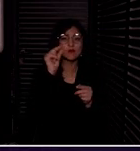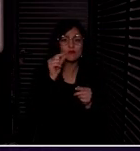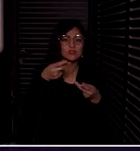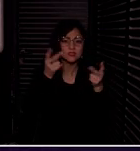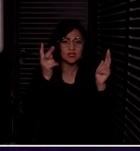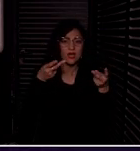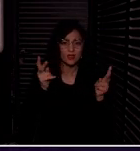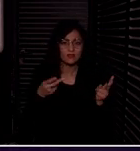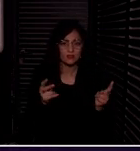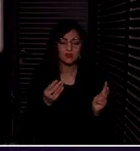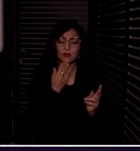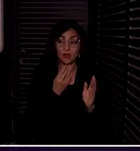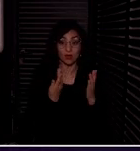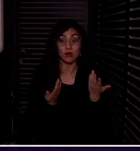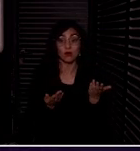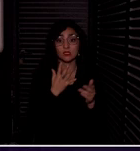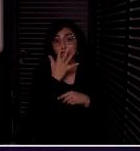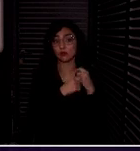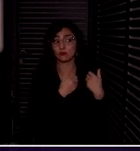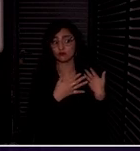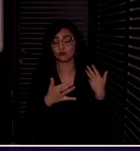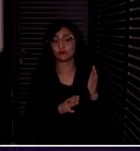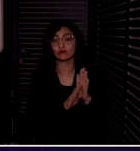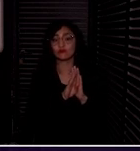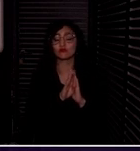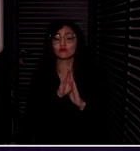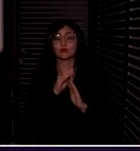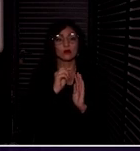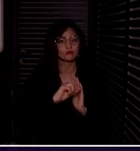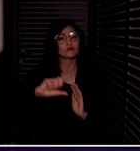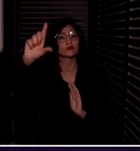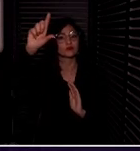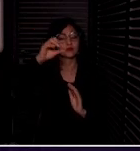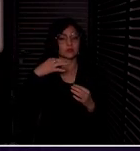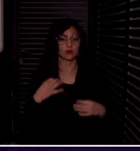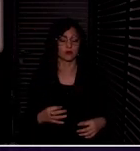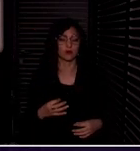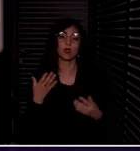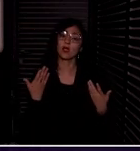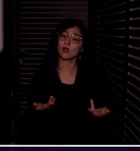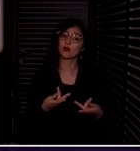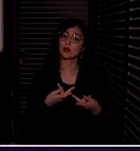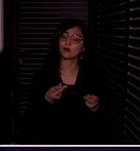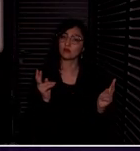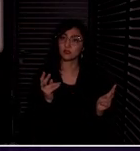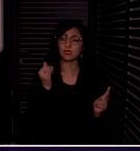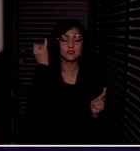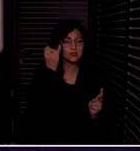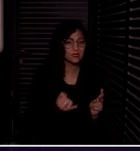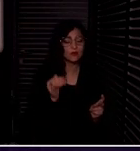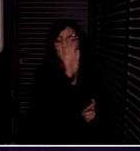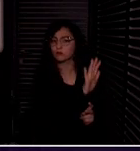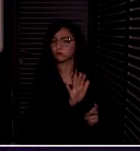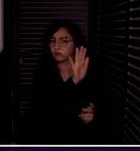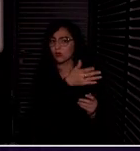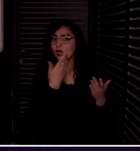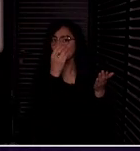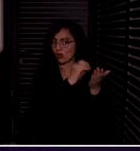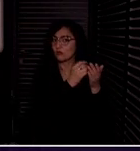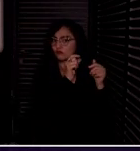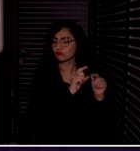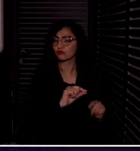5 años y van a crecer más. Por lo tanto, la publicidad no es que ha venido para quedarse, siempre estuvo ahí. Hubo una